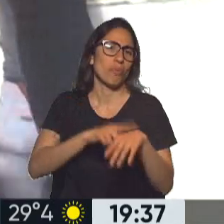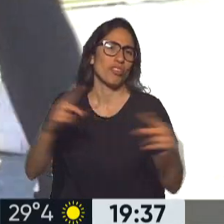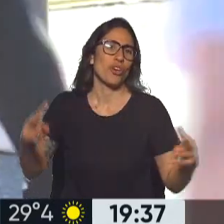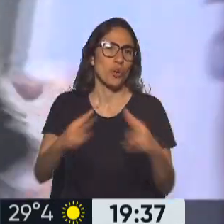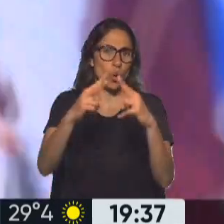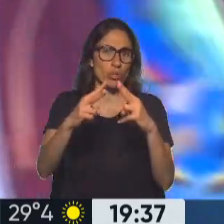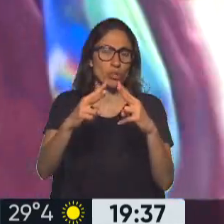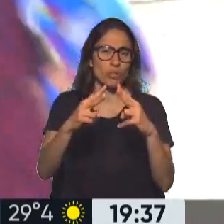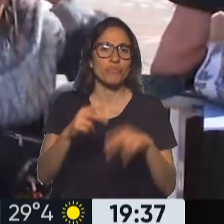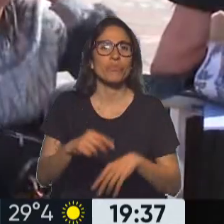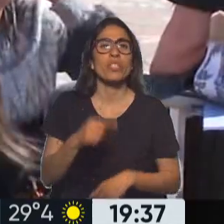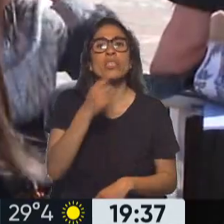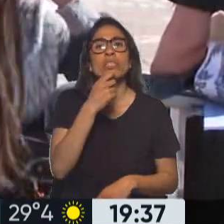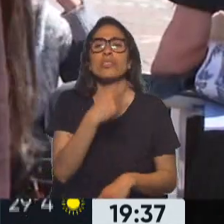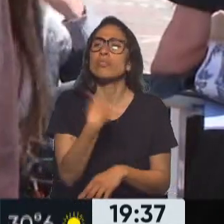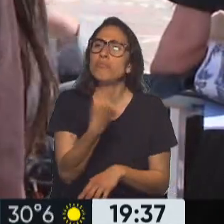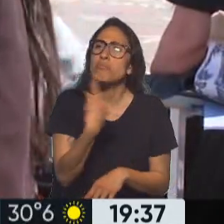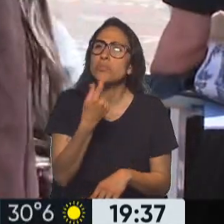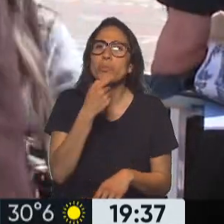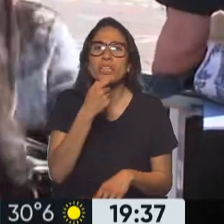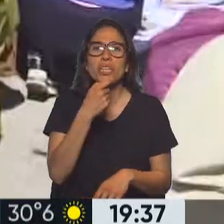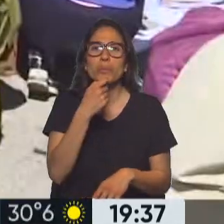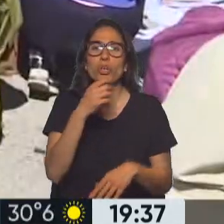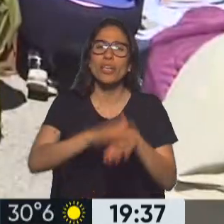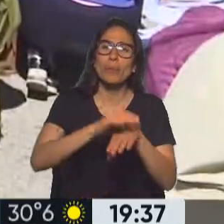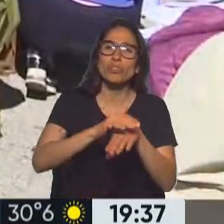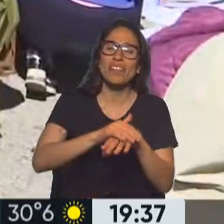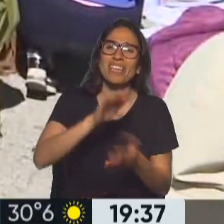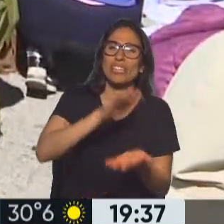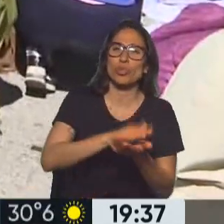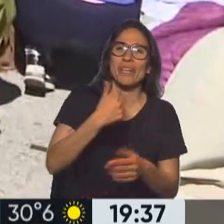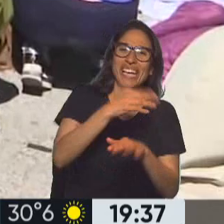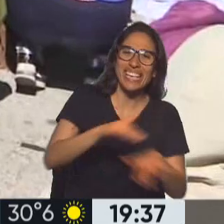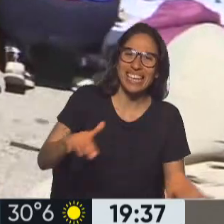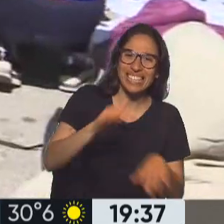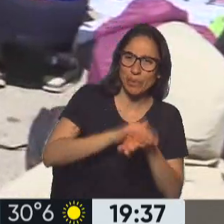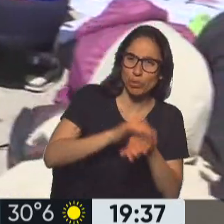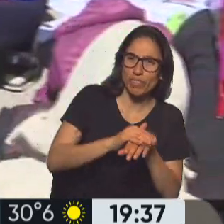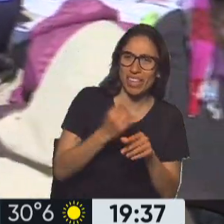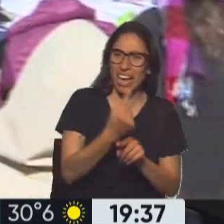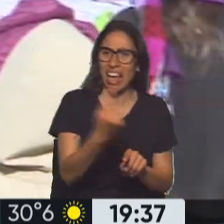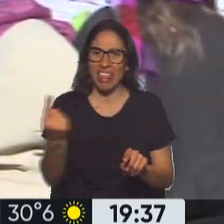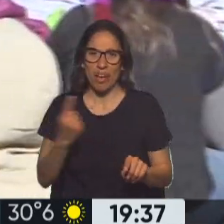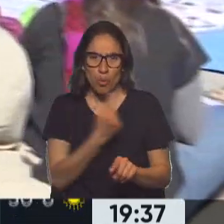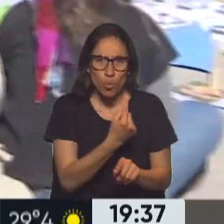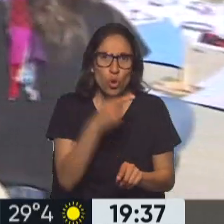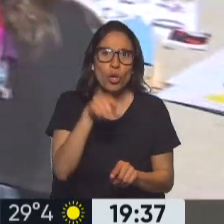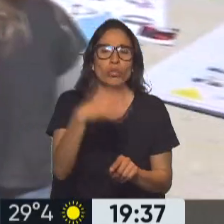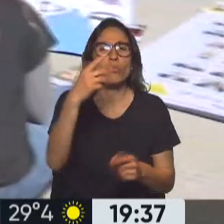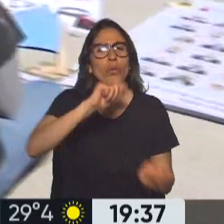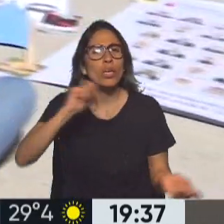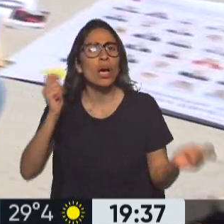las responsabilidades sobre nuestras hijas, tiene que ver con este encuentro y así un montón de derechos que hemos